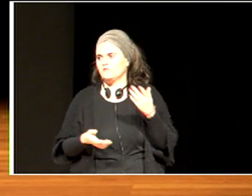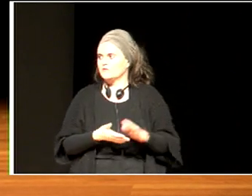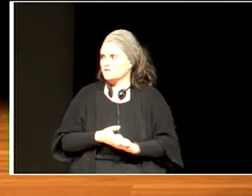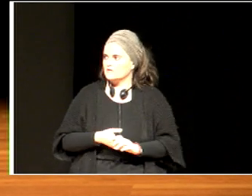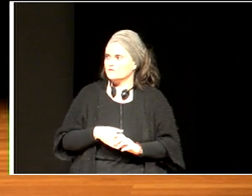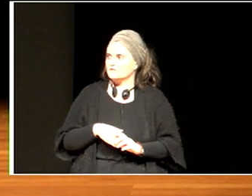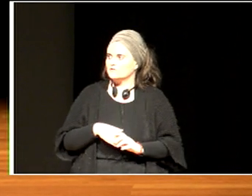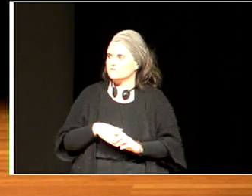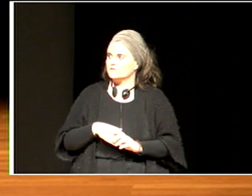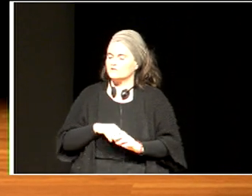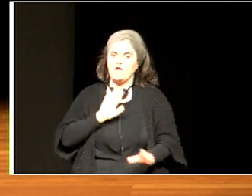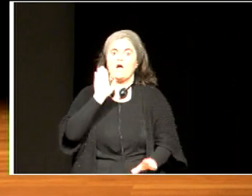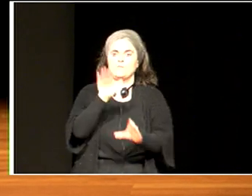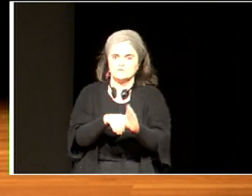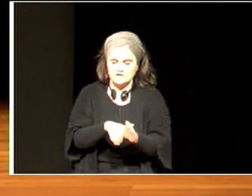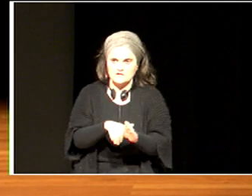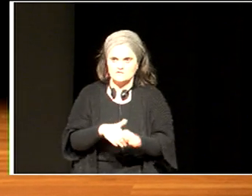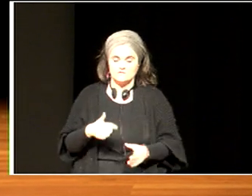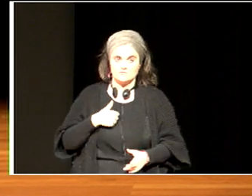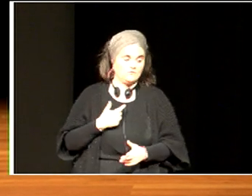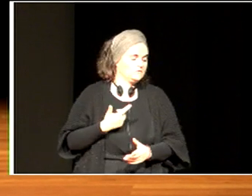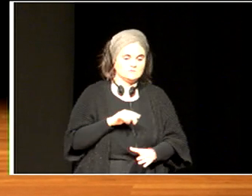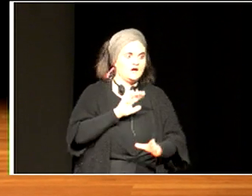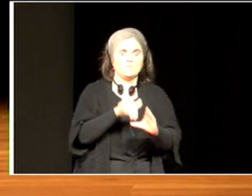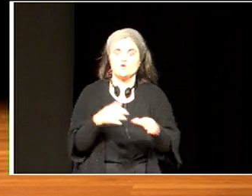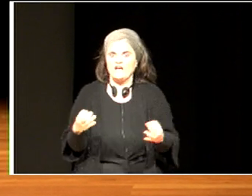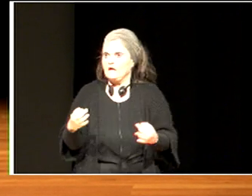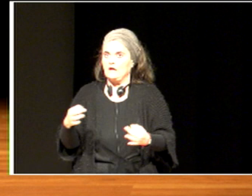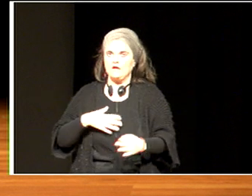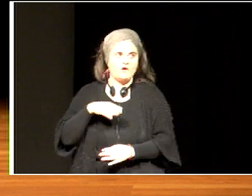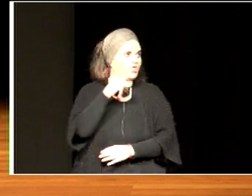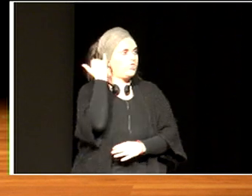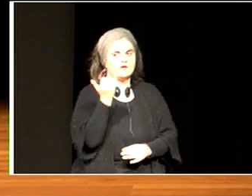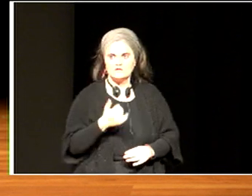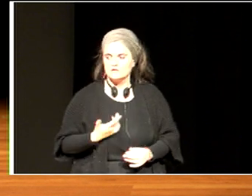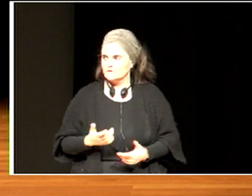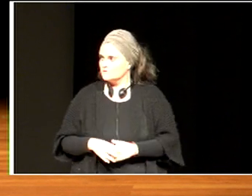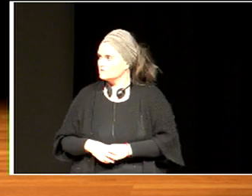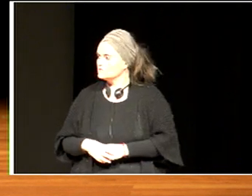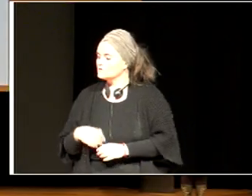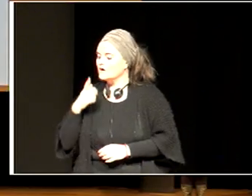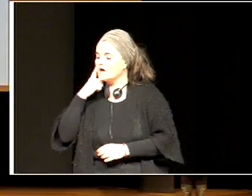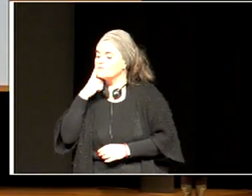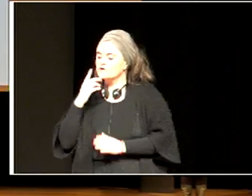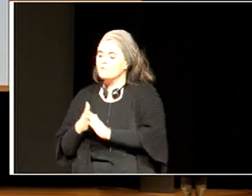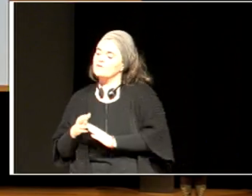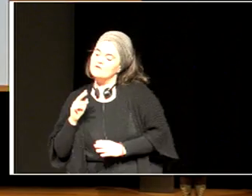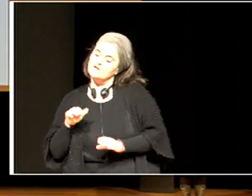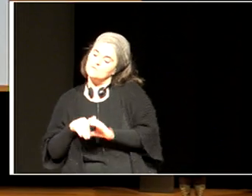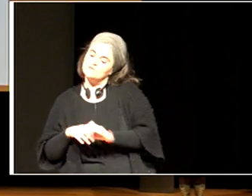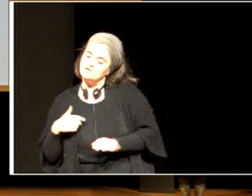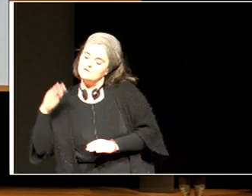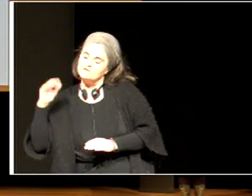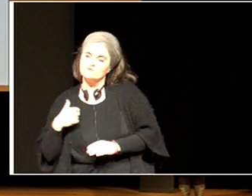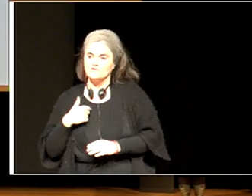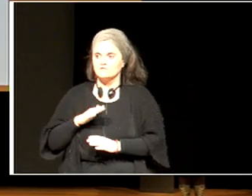dice la votar y dices tú ya me pillo que voto y entonces tú miras para tu amiga y dice a ver de votar rocío hay que levantar la mano y hay voy